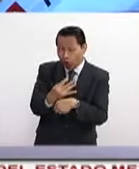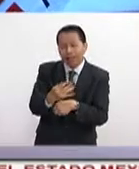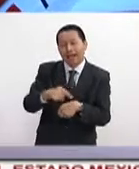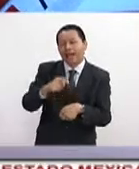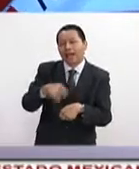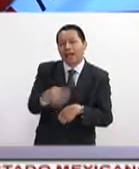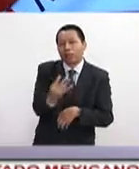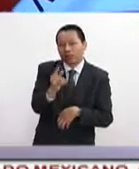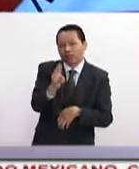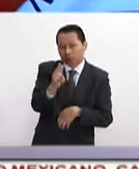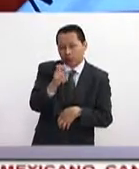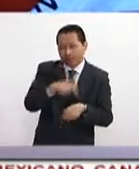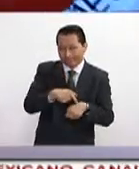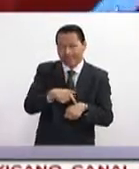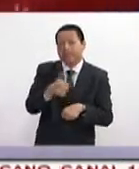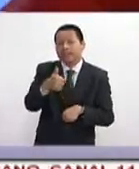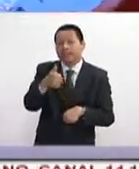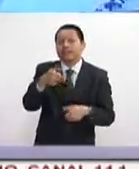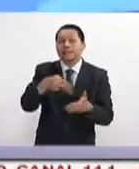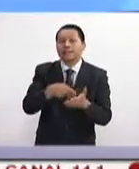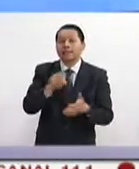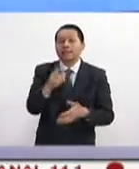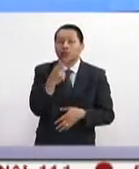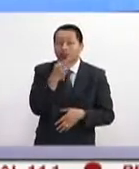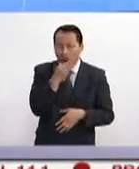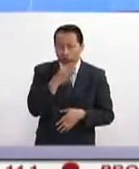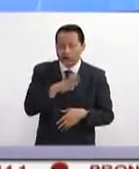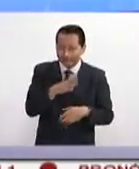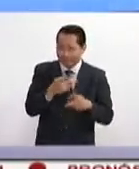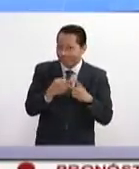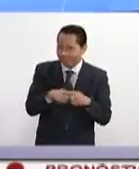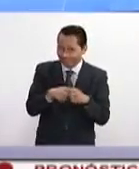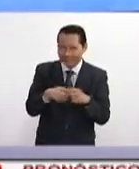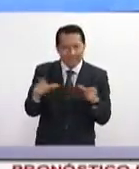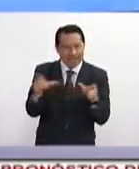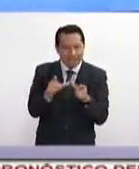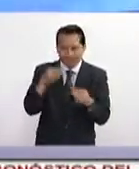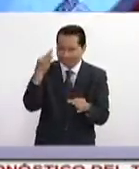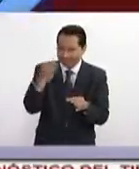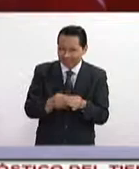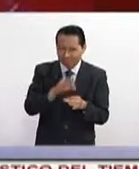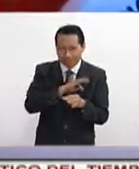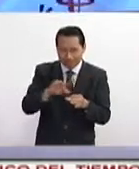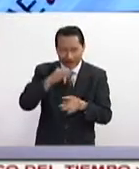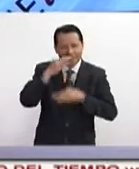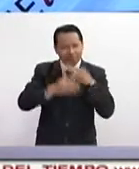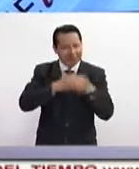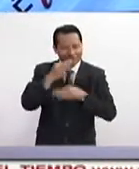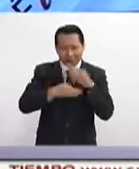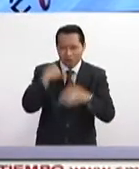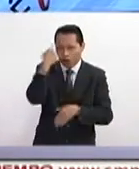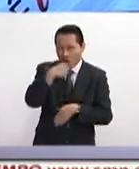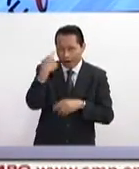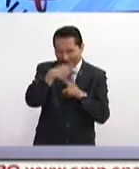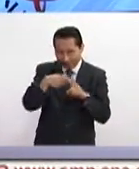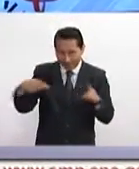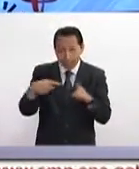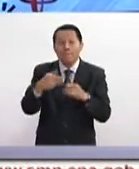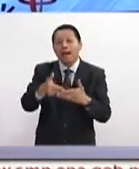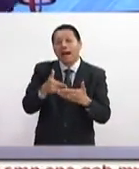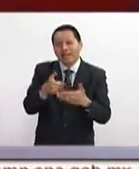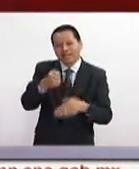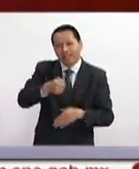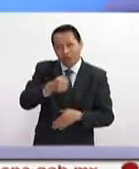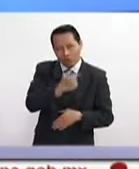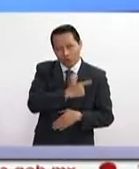del 2017, son las 6:32. Estamos listos para informarles durante la próxima hora y media. Antes saludo